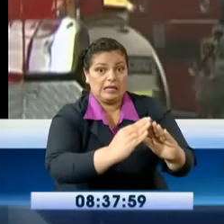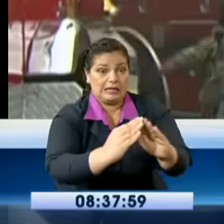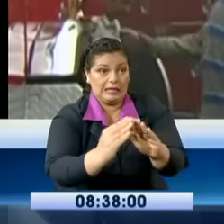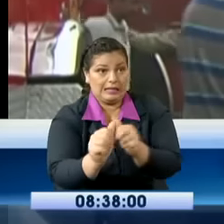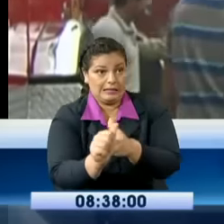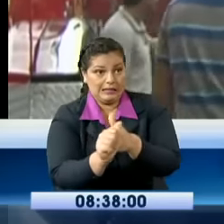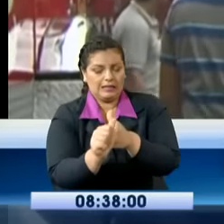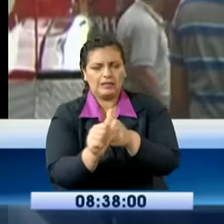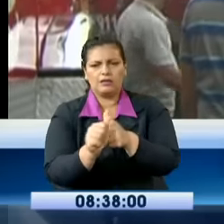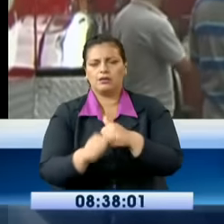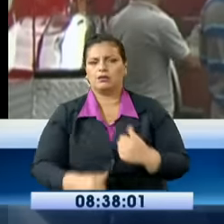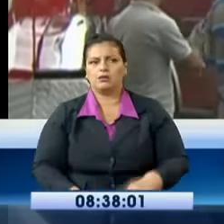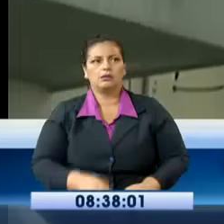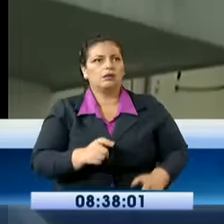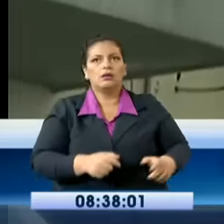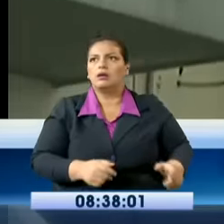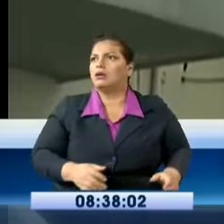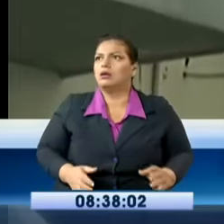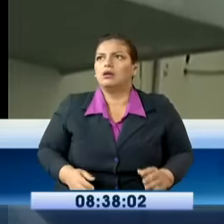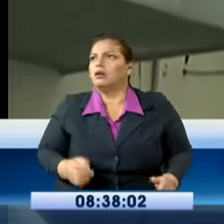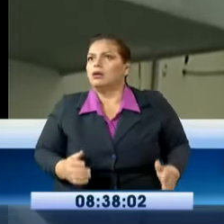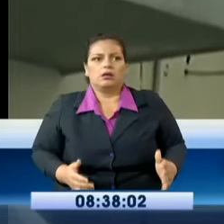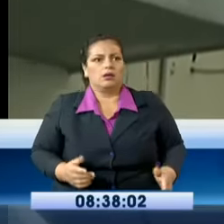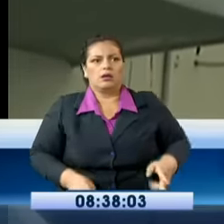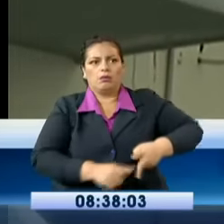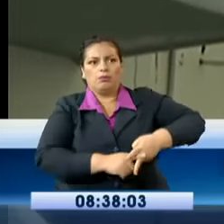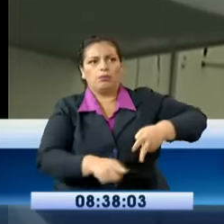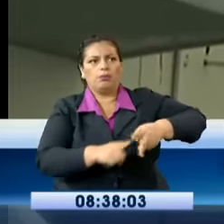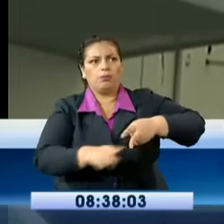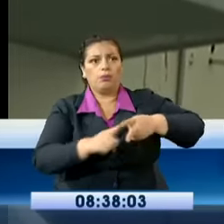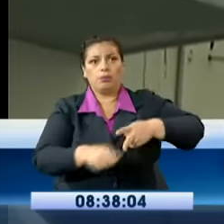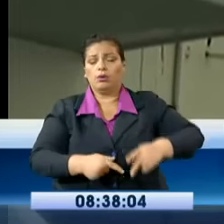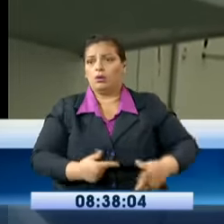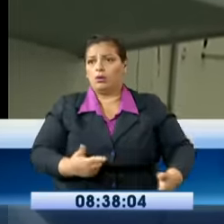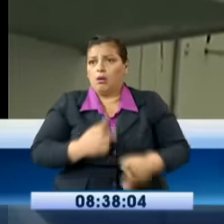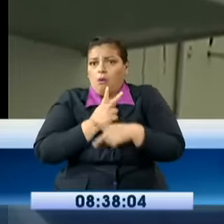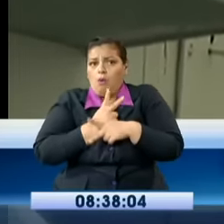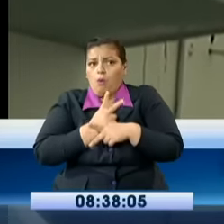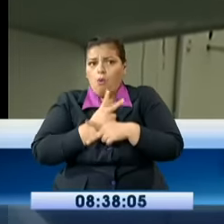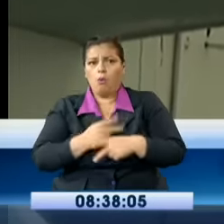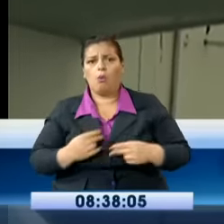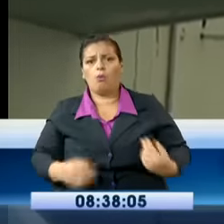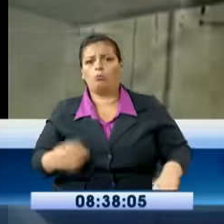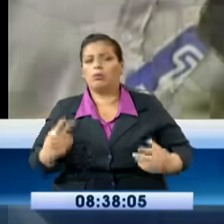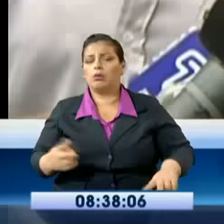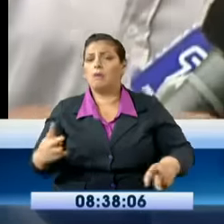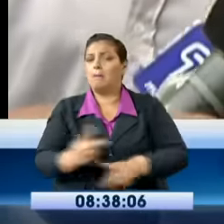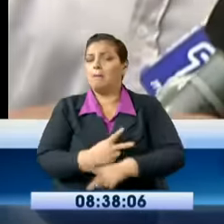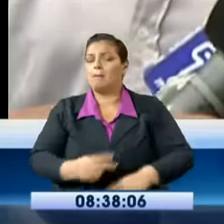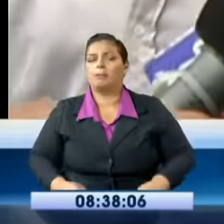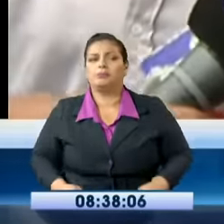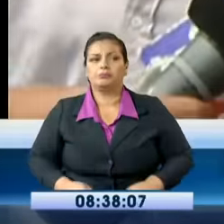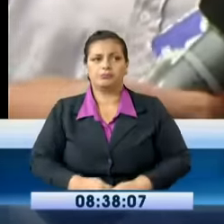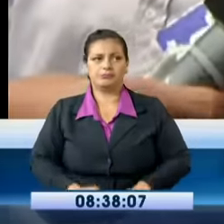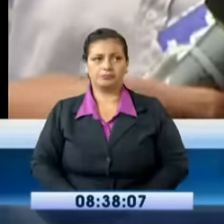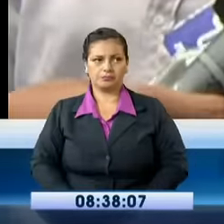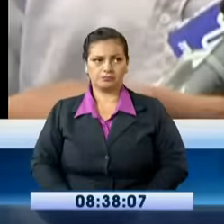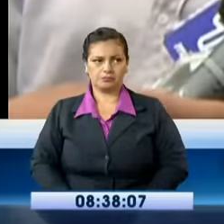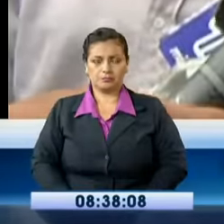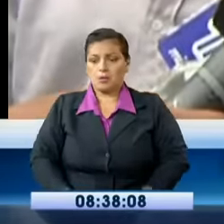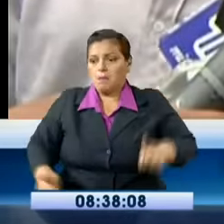salieron a la calle para ponerse a buen recaudo, pues el incendio amenazaba con expandirse. Lo primero que hice